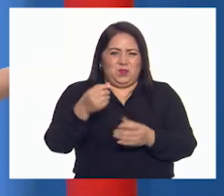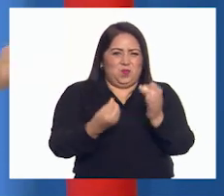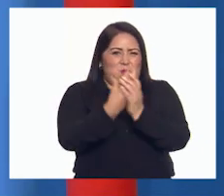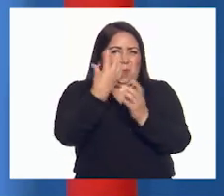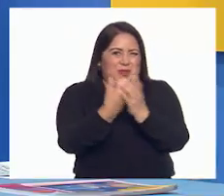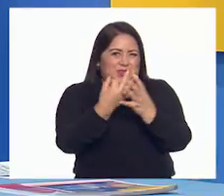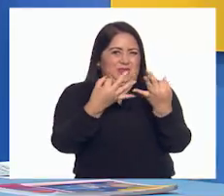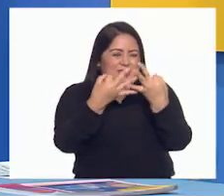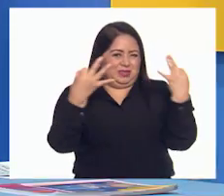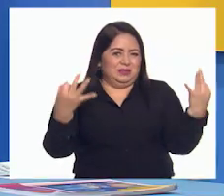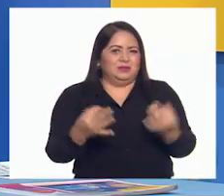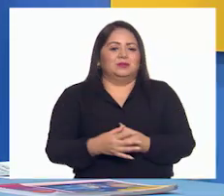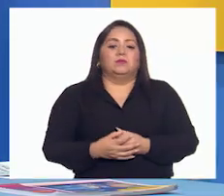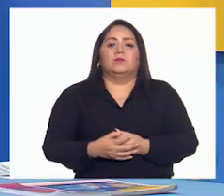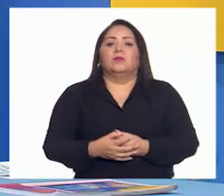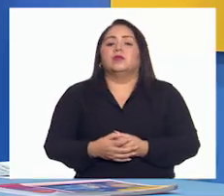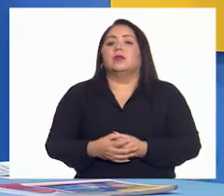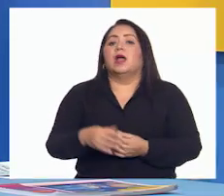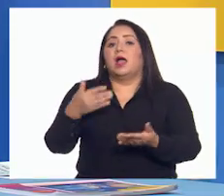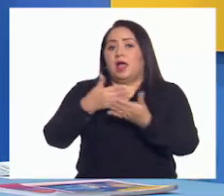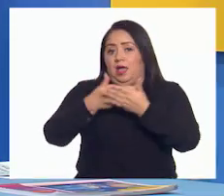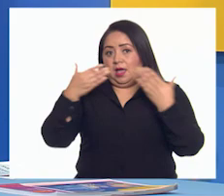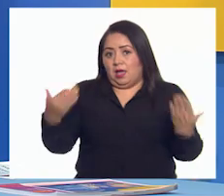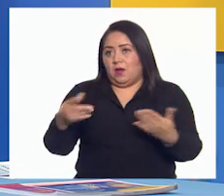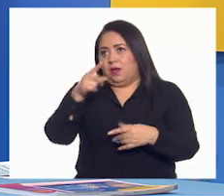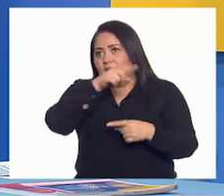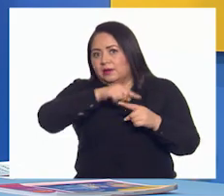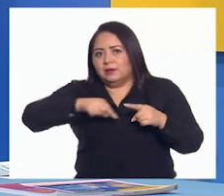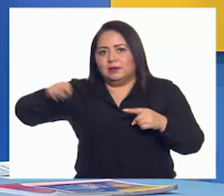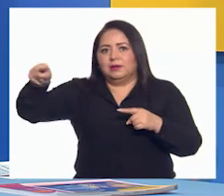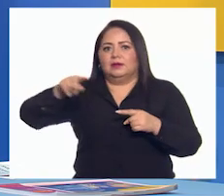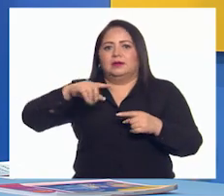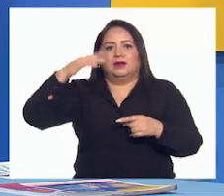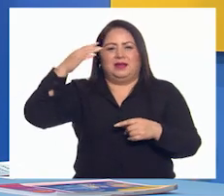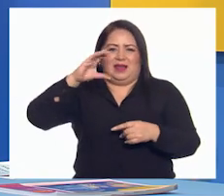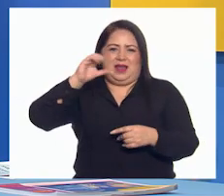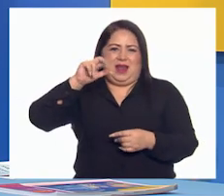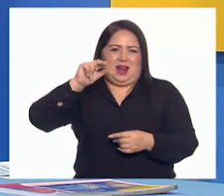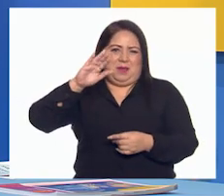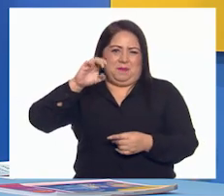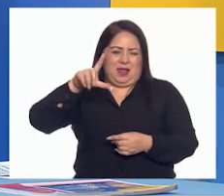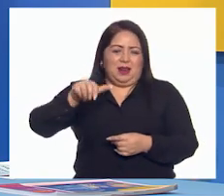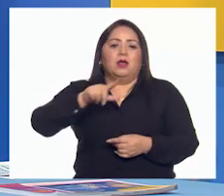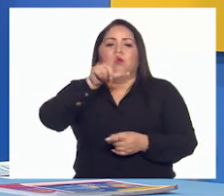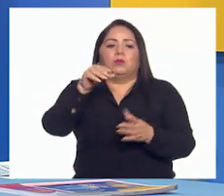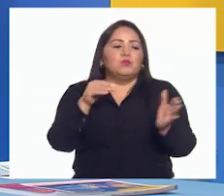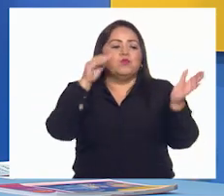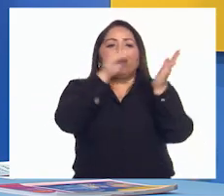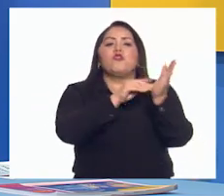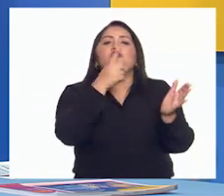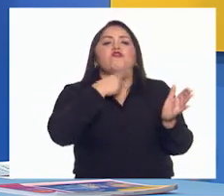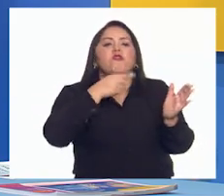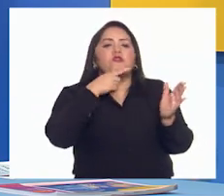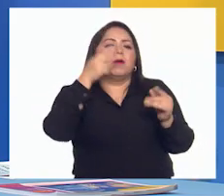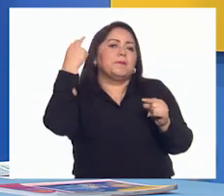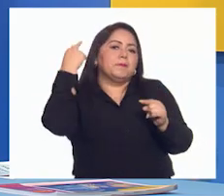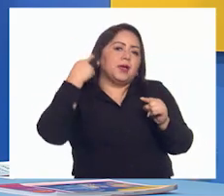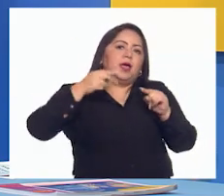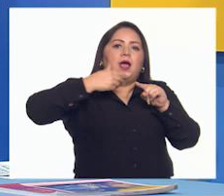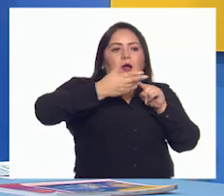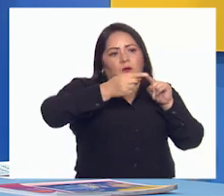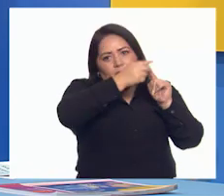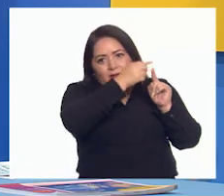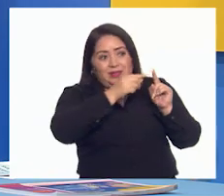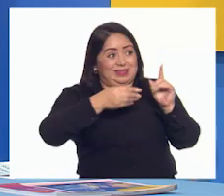nuevas tierras. Llevemos de regreso las carabelas de Colón entonces y marquen con color rojo el viaje ahora